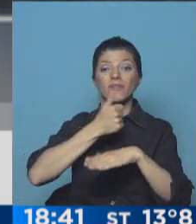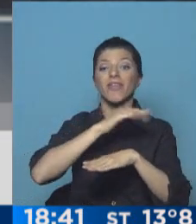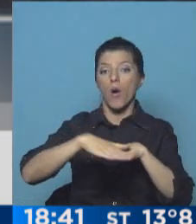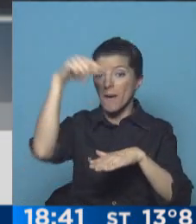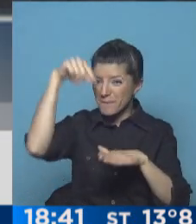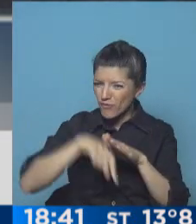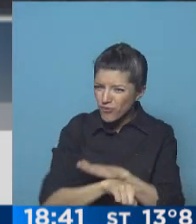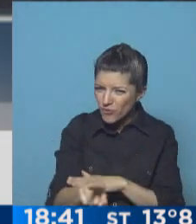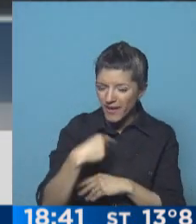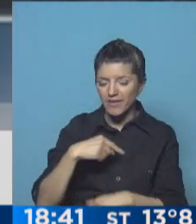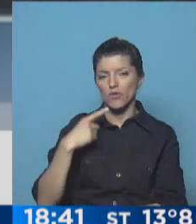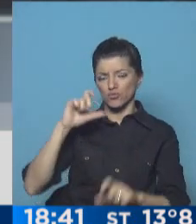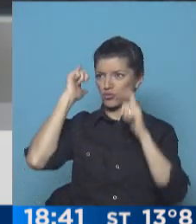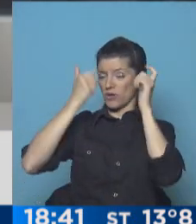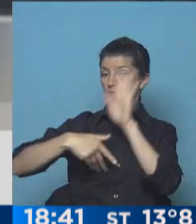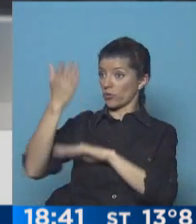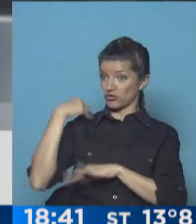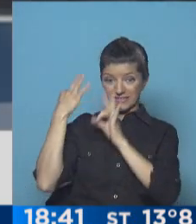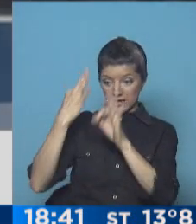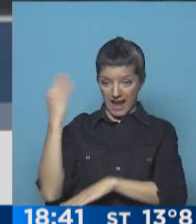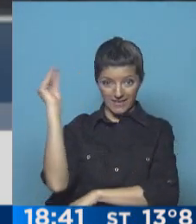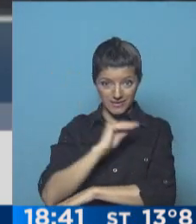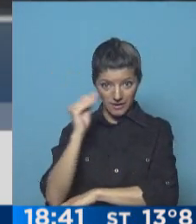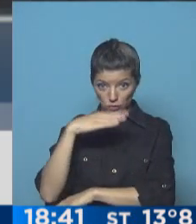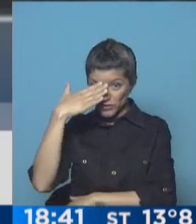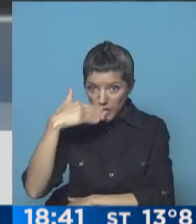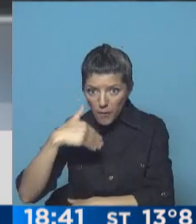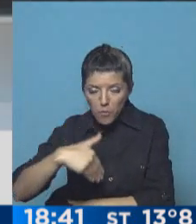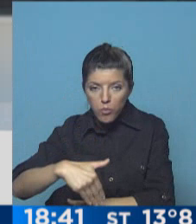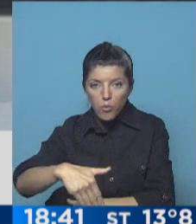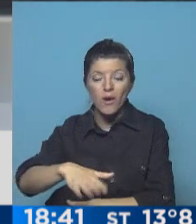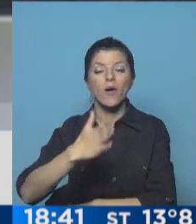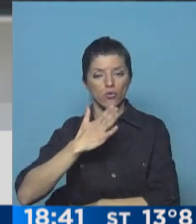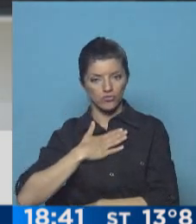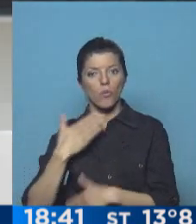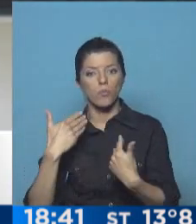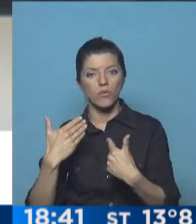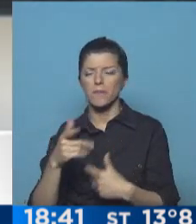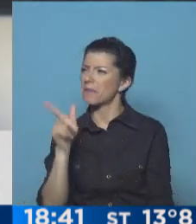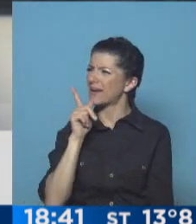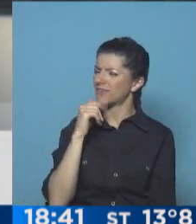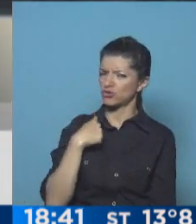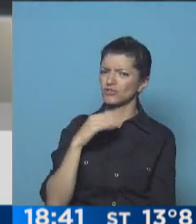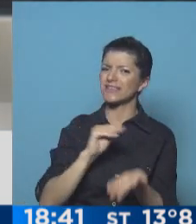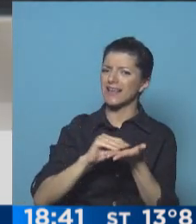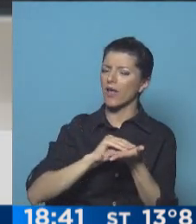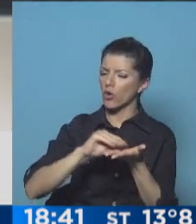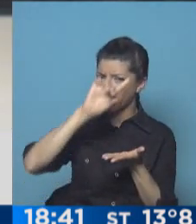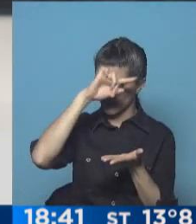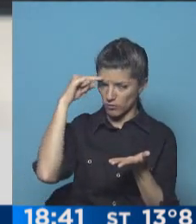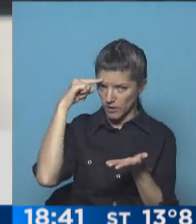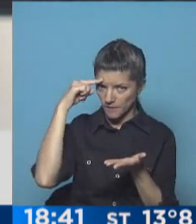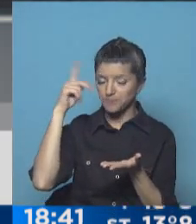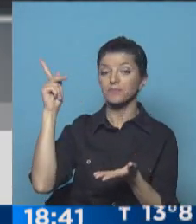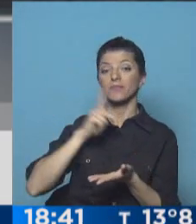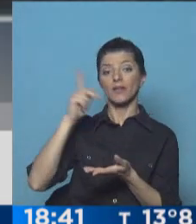sueño cuando yo vine a Santa Cruz, y que increíblemente después me tocó, siendo creo que senadora nacional, Néstor me